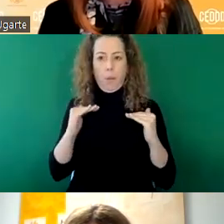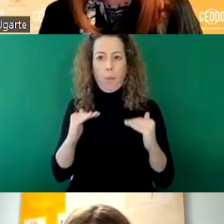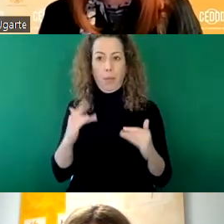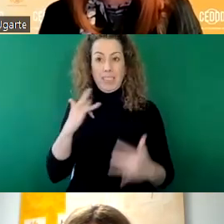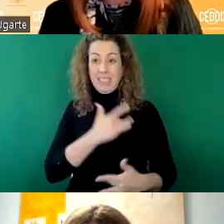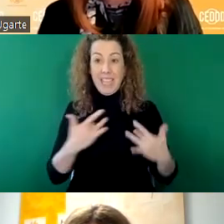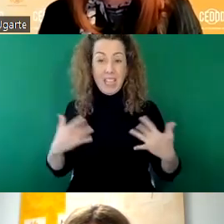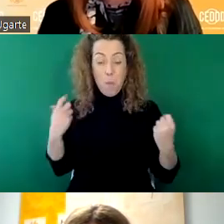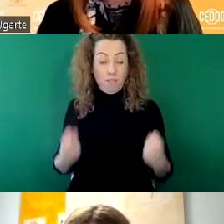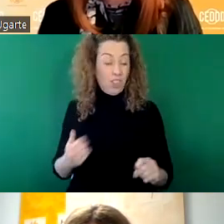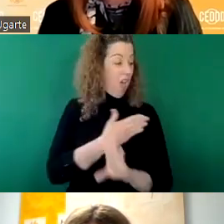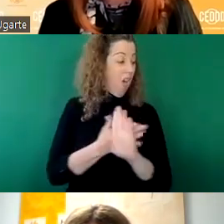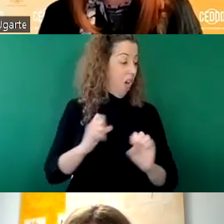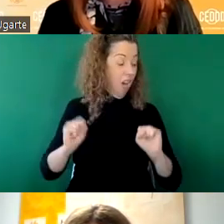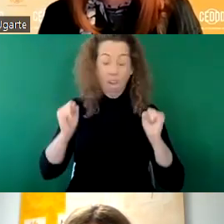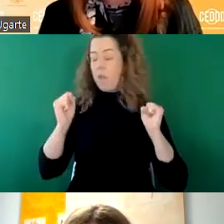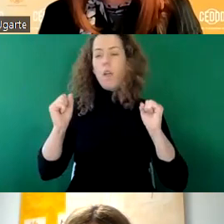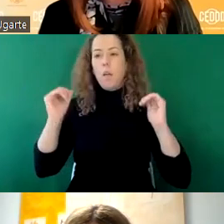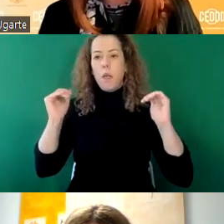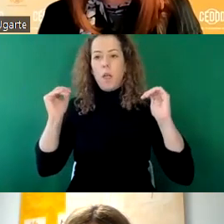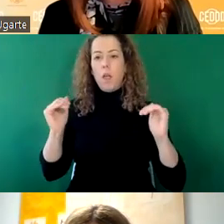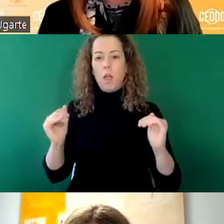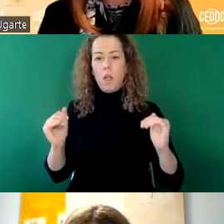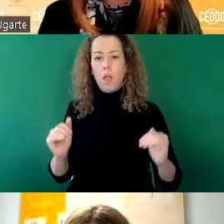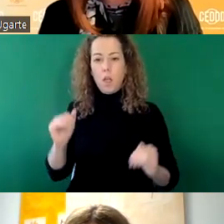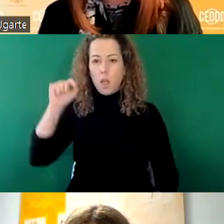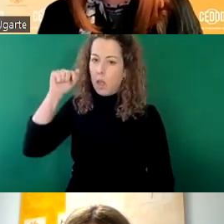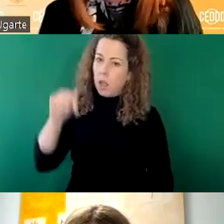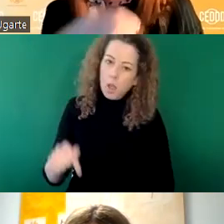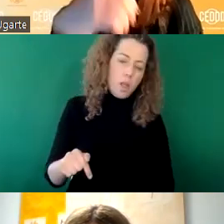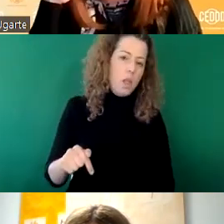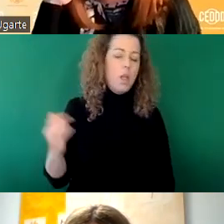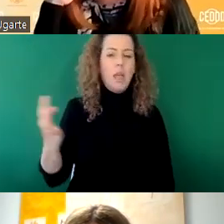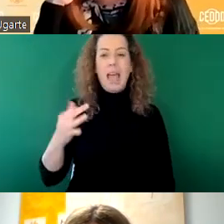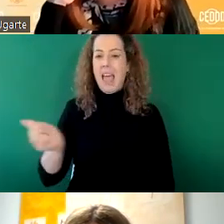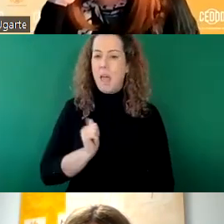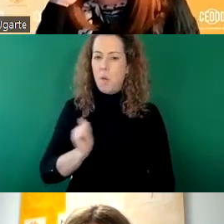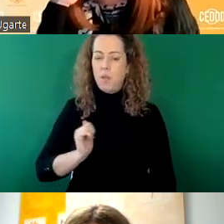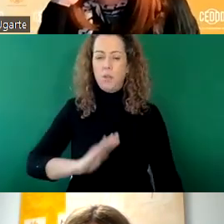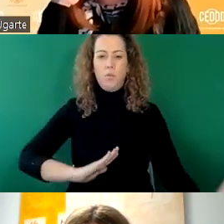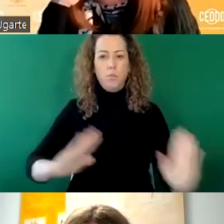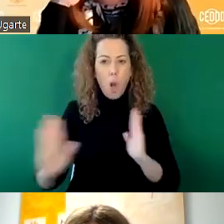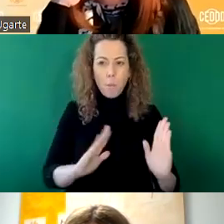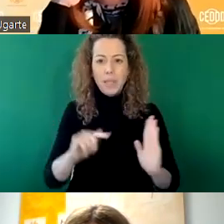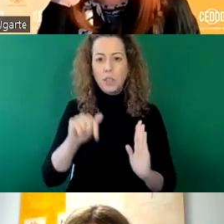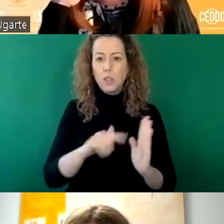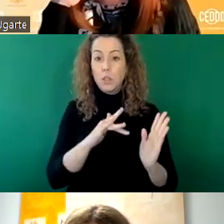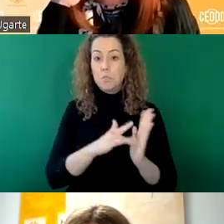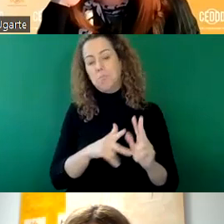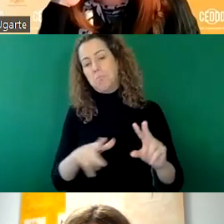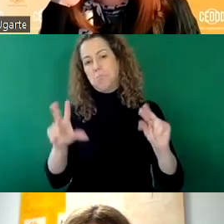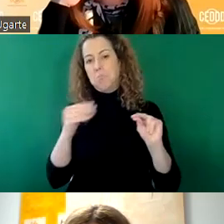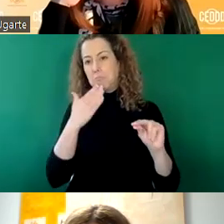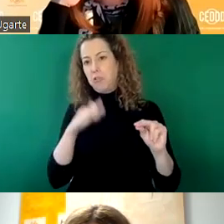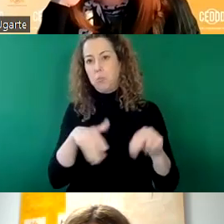síntomas físicos que hemos visto anteriormente, y ahí lo que sí se aprovecha ese momento, cuando ya ha terminado, cuando hemos conseguido